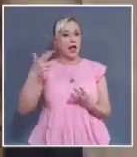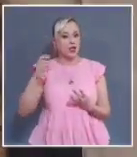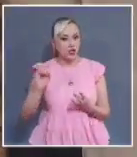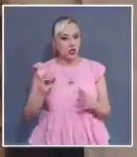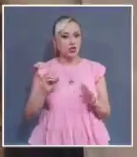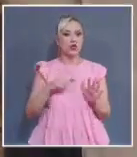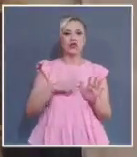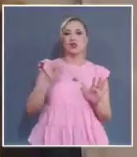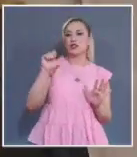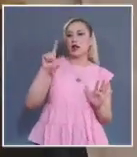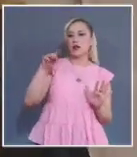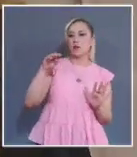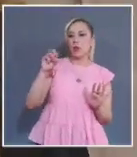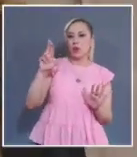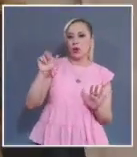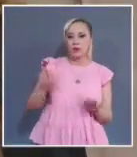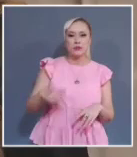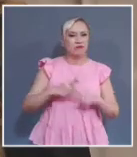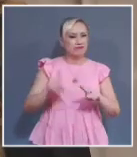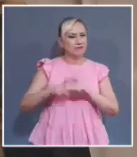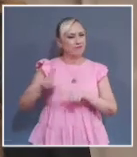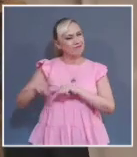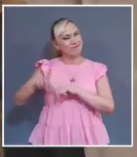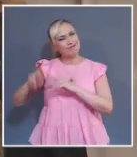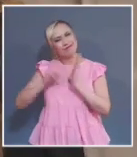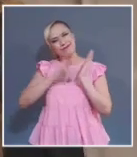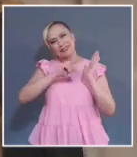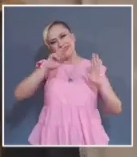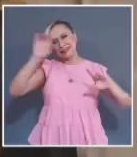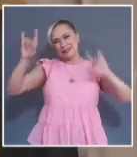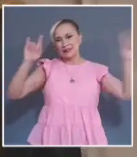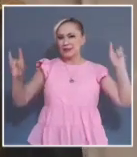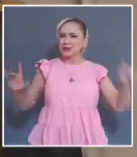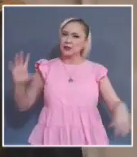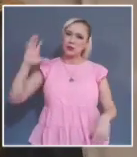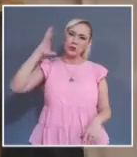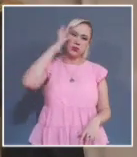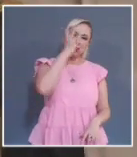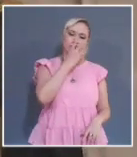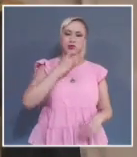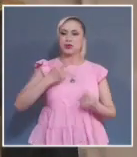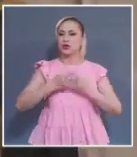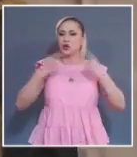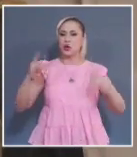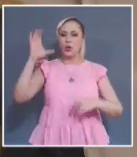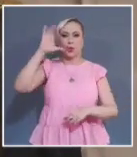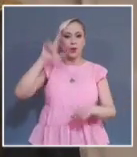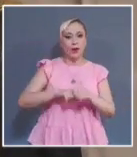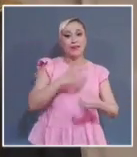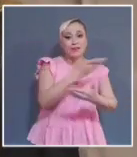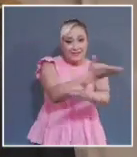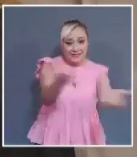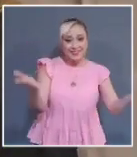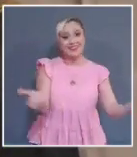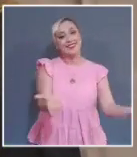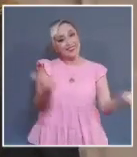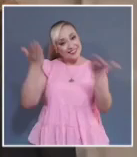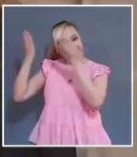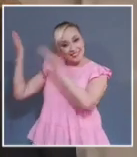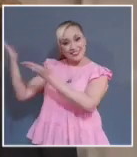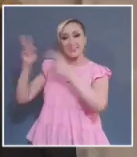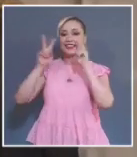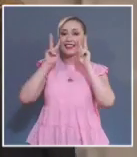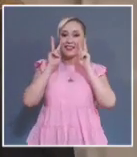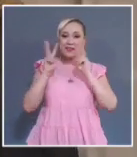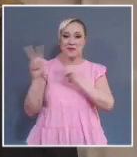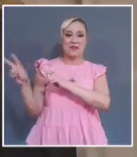Es un lugar con una riqueza cultural impresionante, así que invitamos a todos para que vengan a conocer la Casa de Todos los Mexicanos.